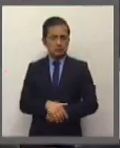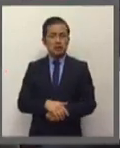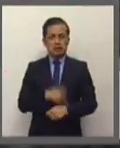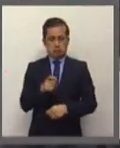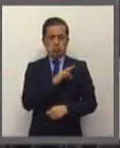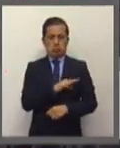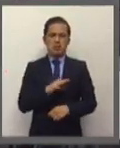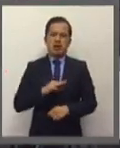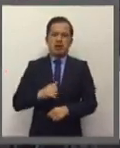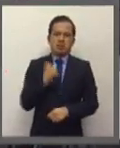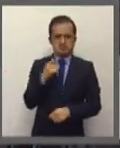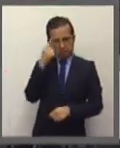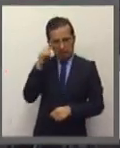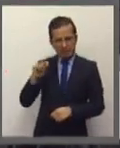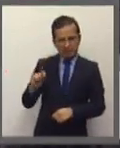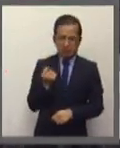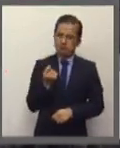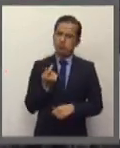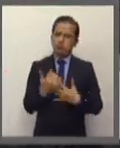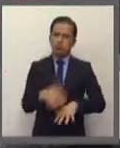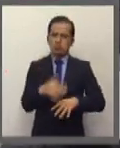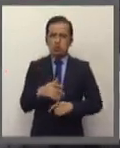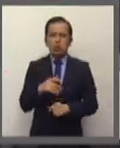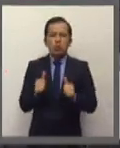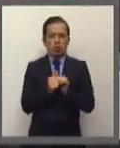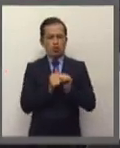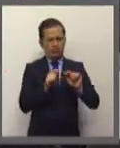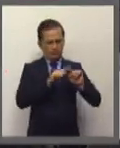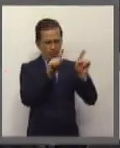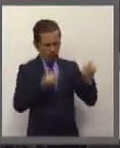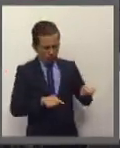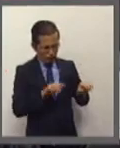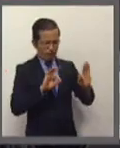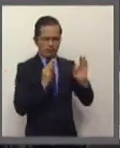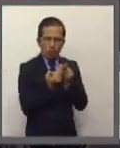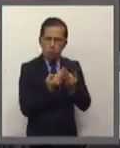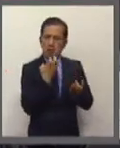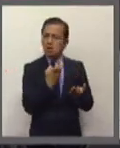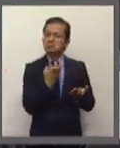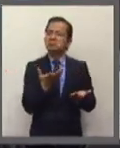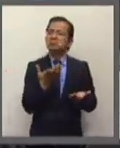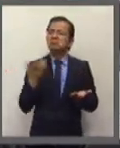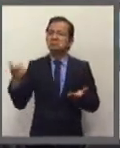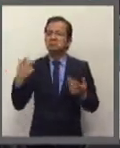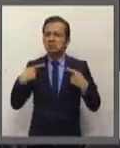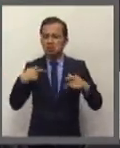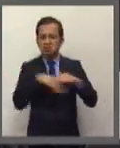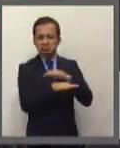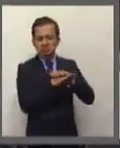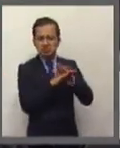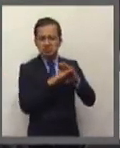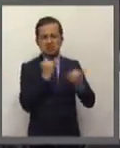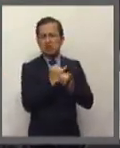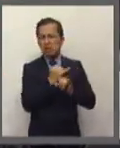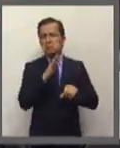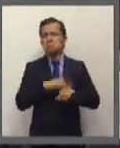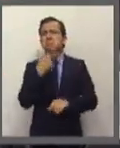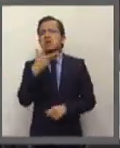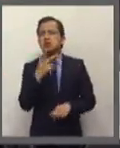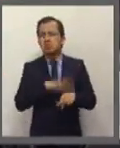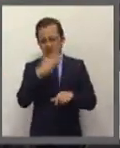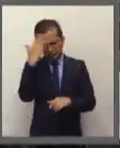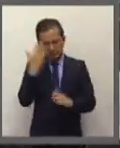enormes. Iniciando con el formato, la edición electrónica es accesible y conveniente. Accesible porque a través